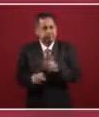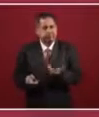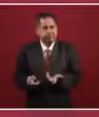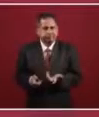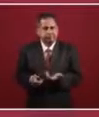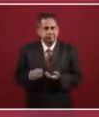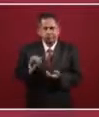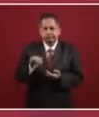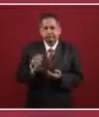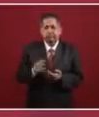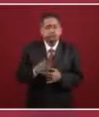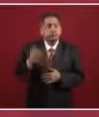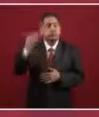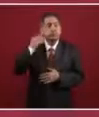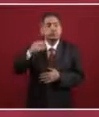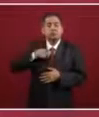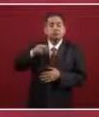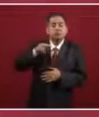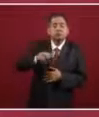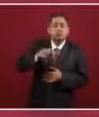Esto no se veía.